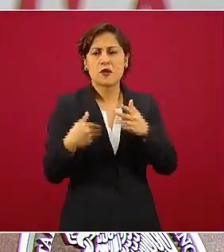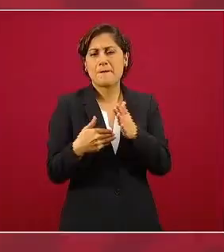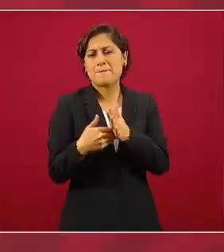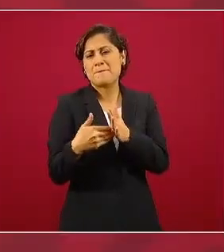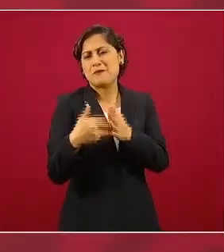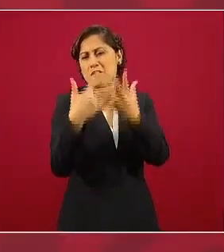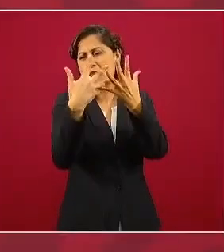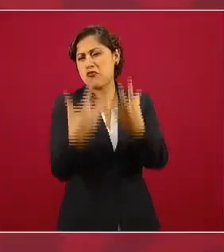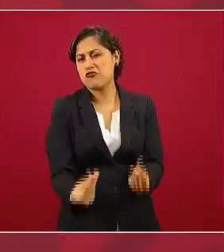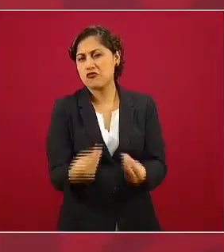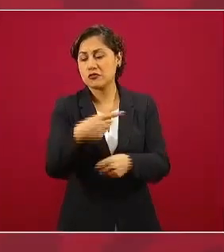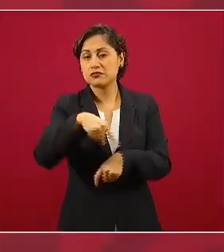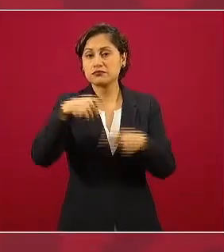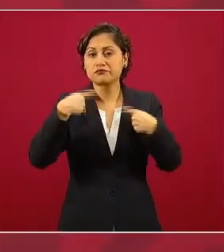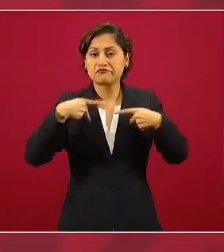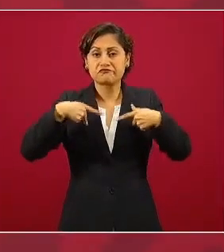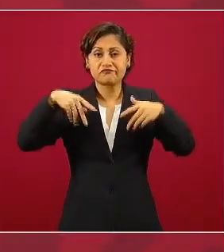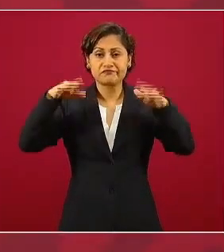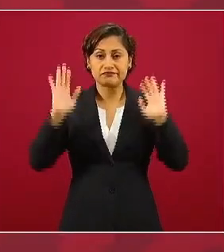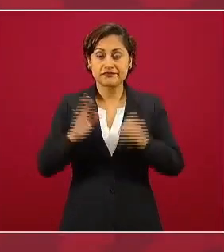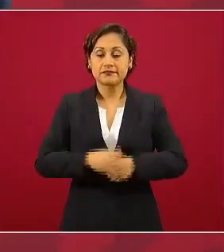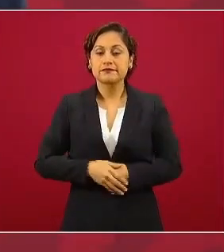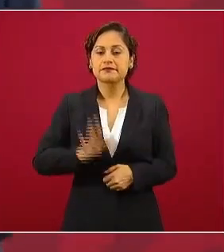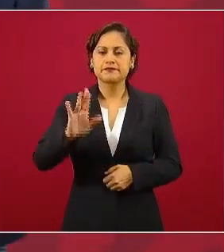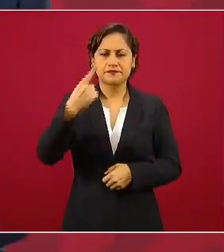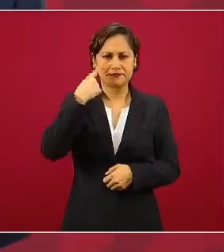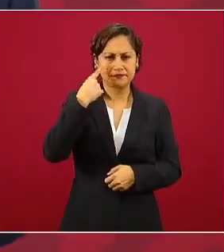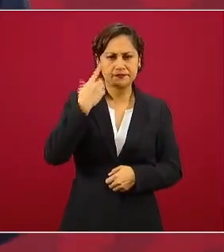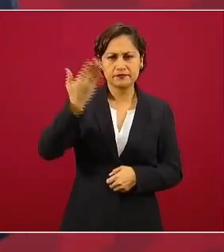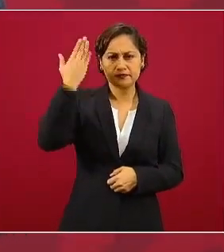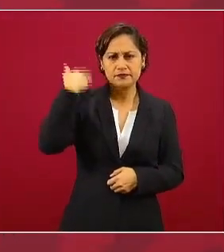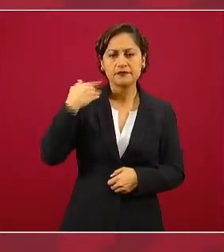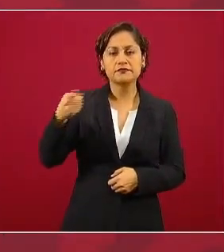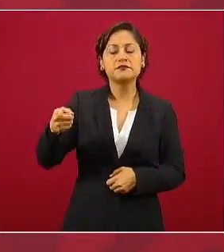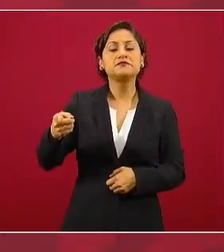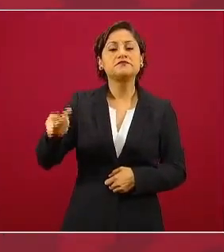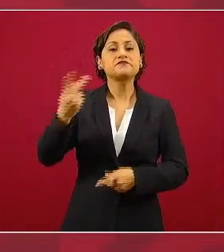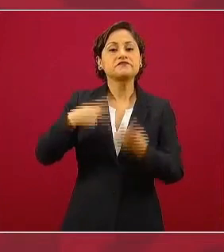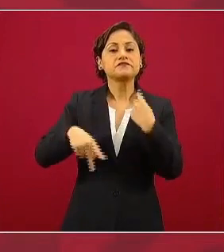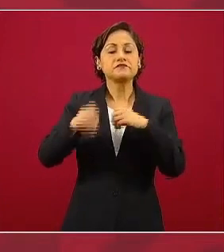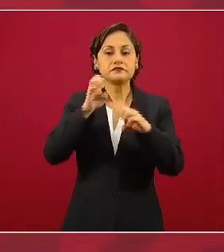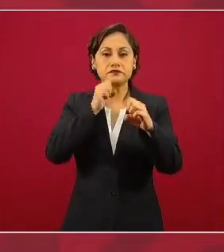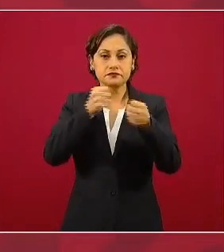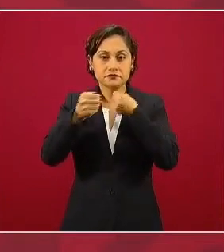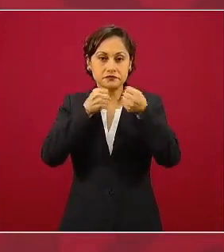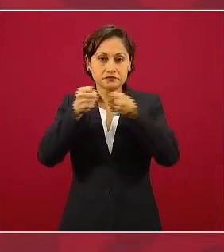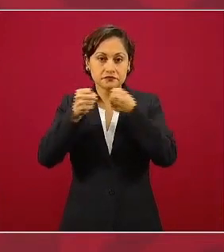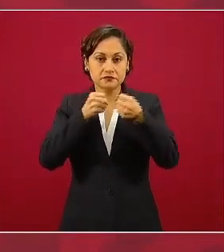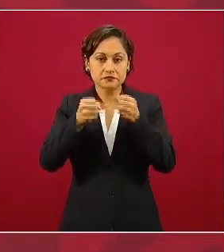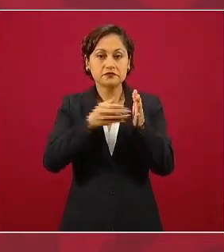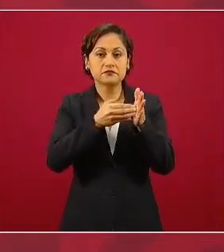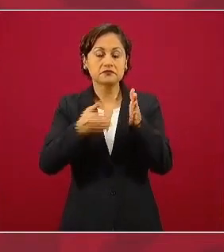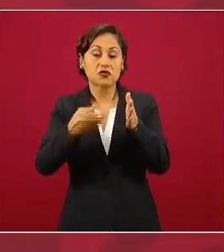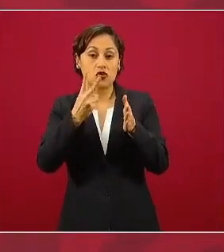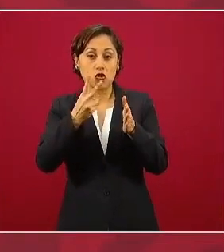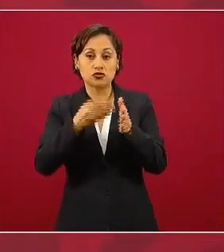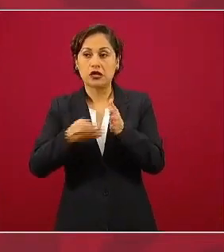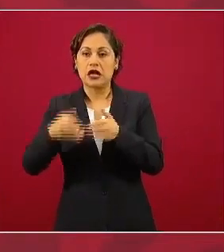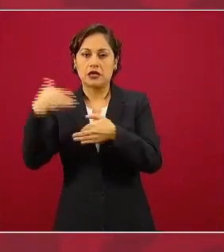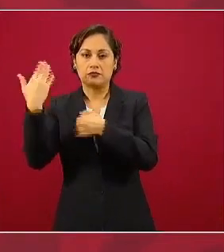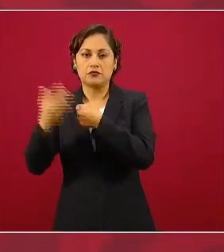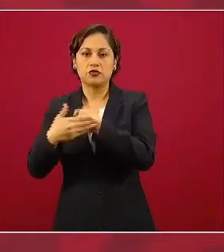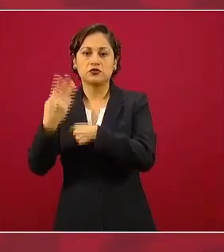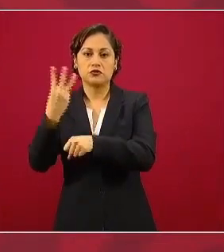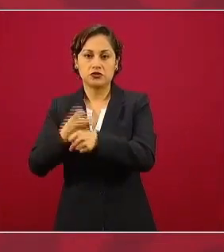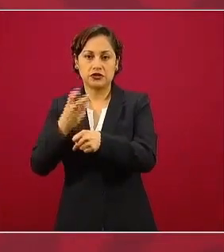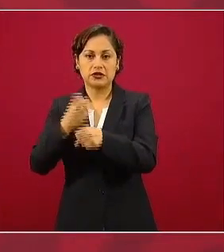La vez pasada que me hizo una entrevista, que por cierto van dos partes y viene la tercera, Paco